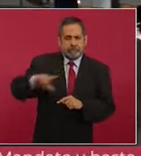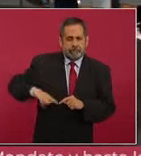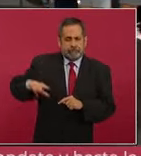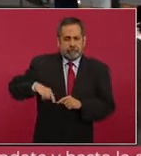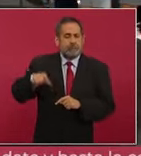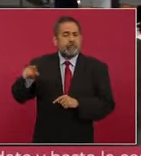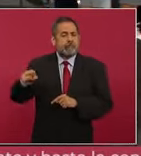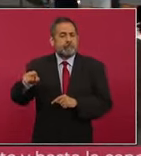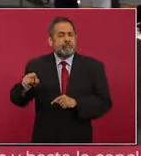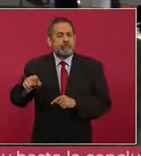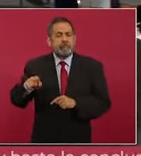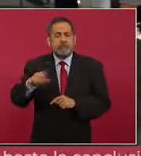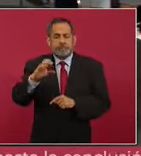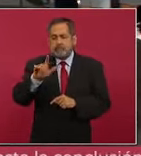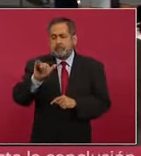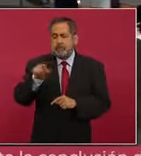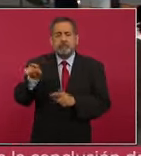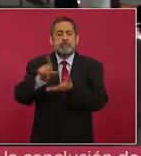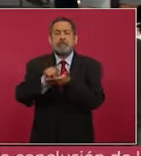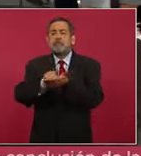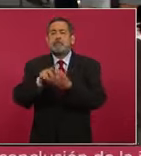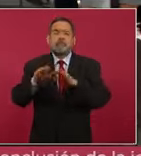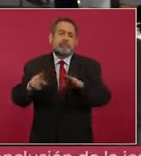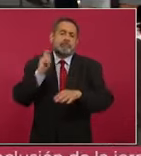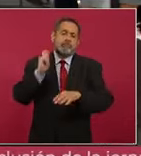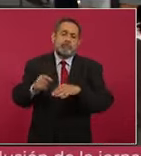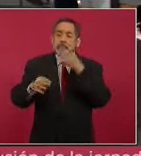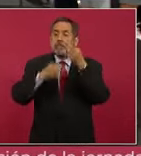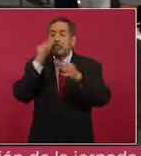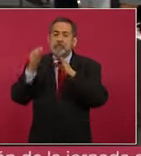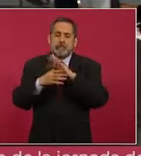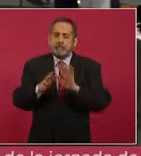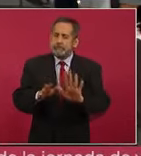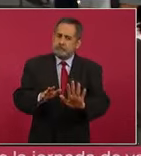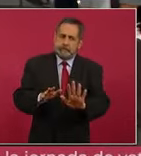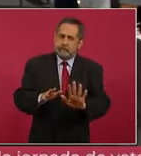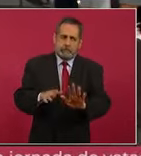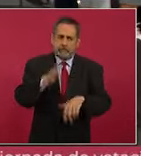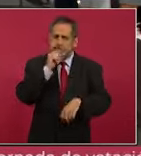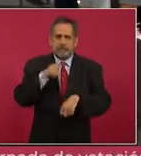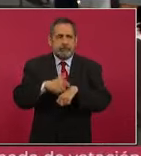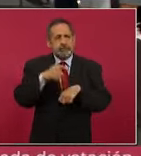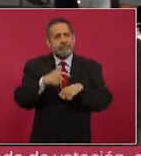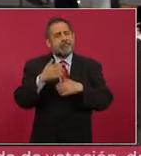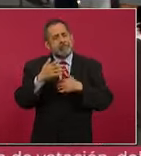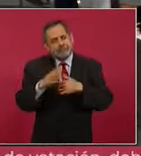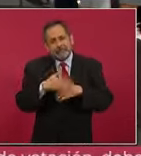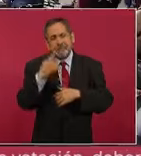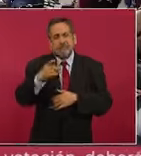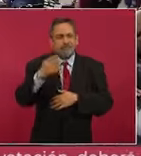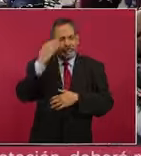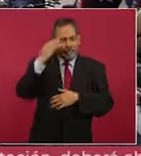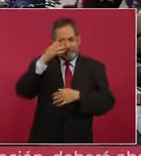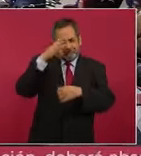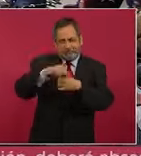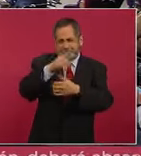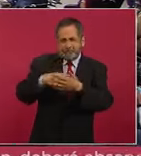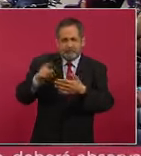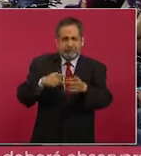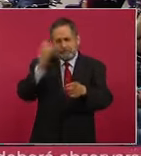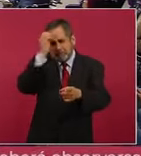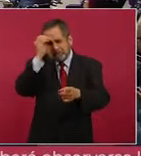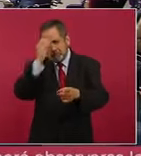tweets por considerar que es propaganda en el contexto precisamente de la consulta de revocación, presente. ¿Su opinión? Pues es lo